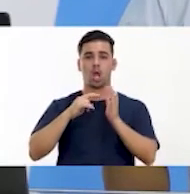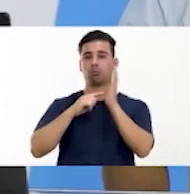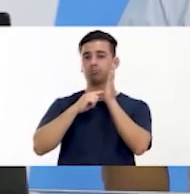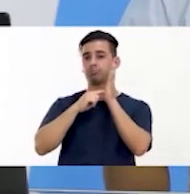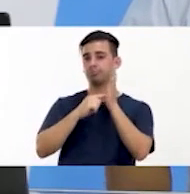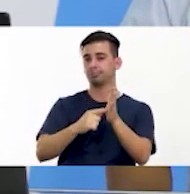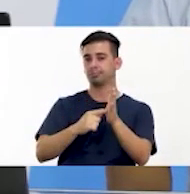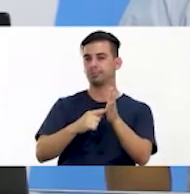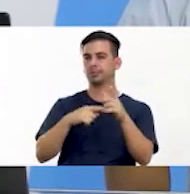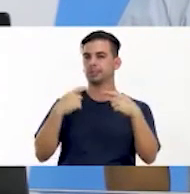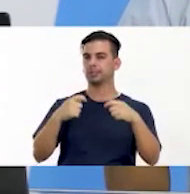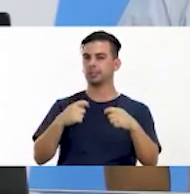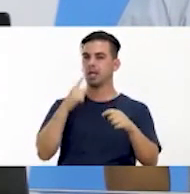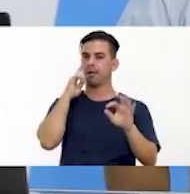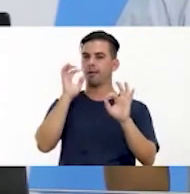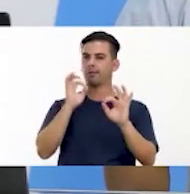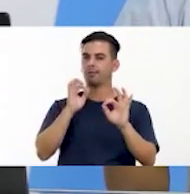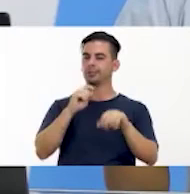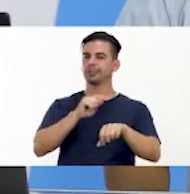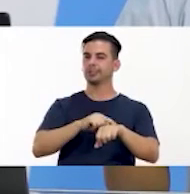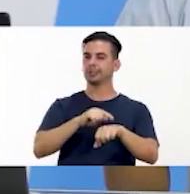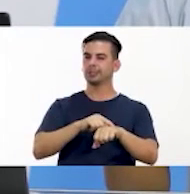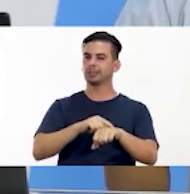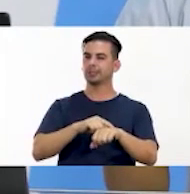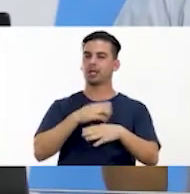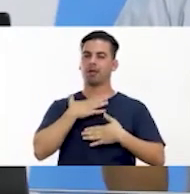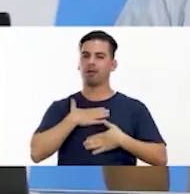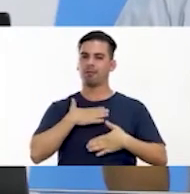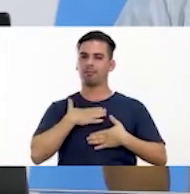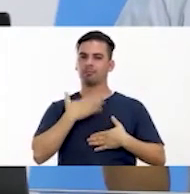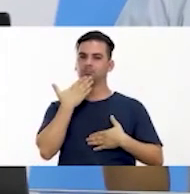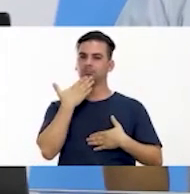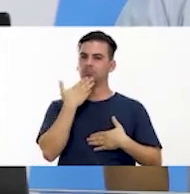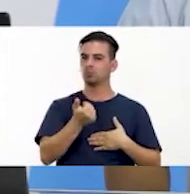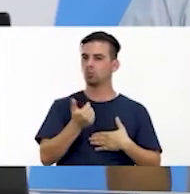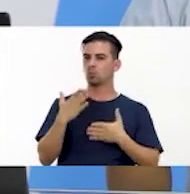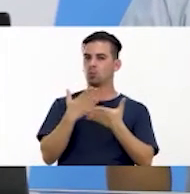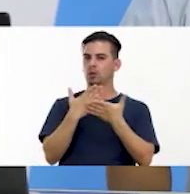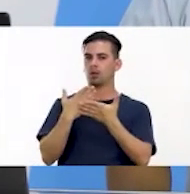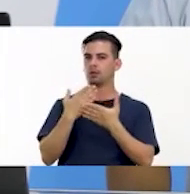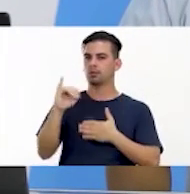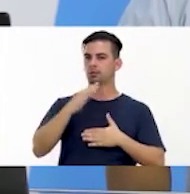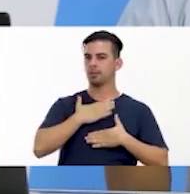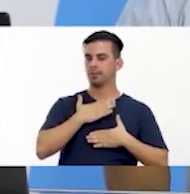planifiquen bien su tiempo para que puedan realizar un buen estudio independiente